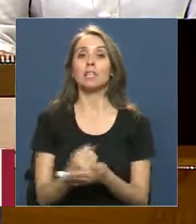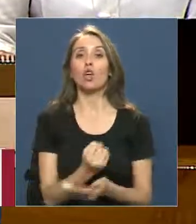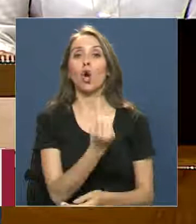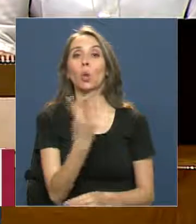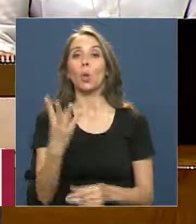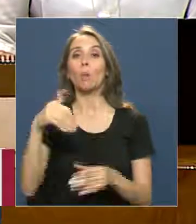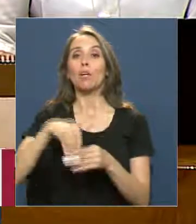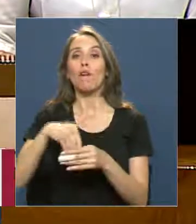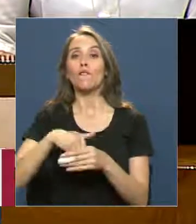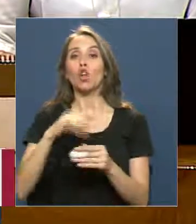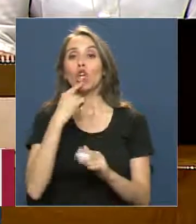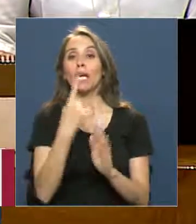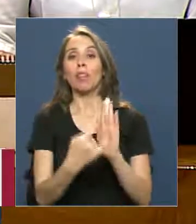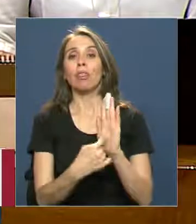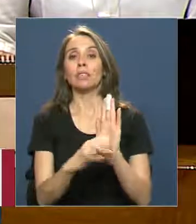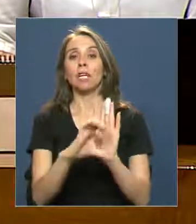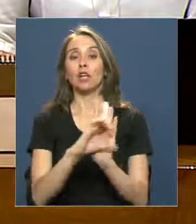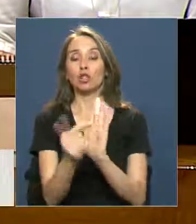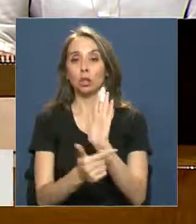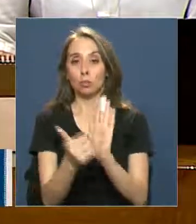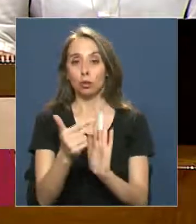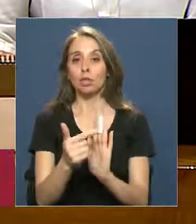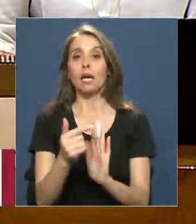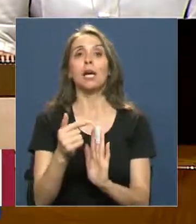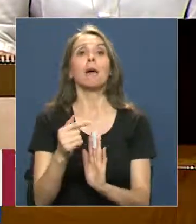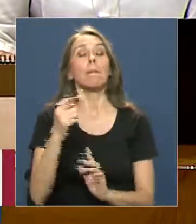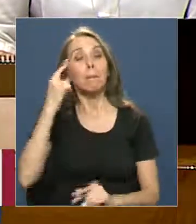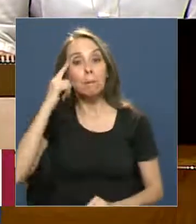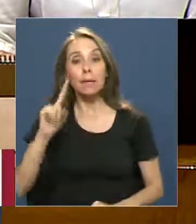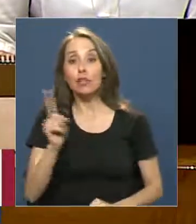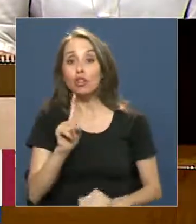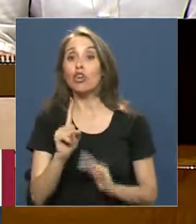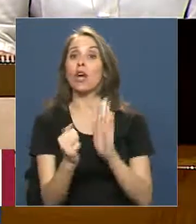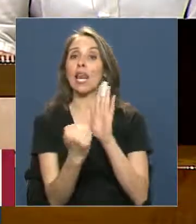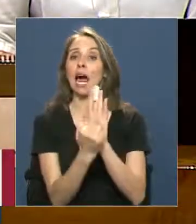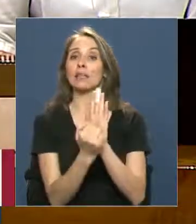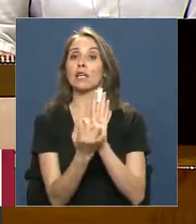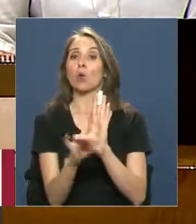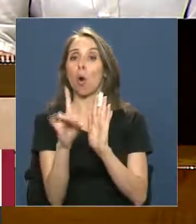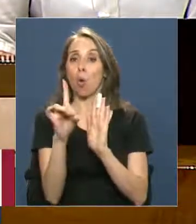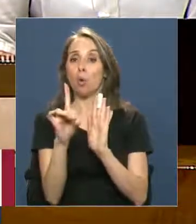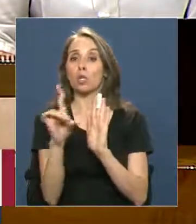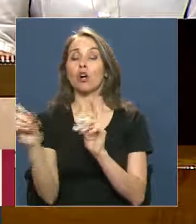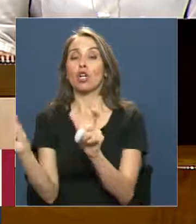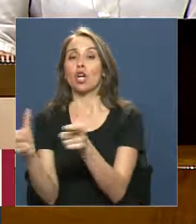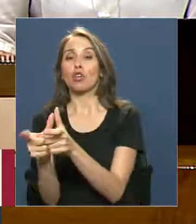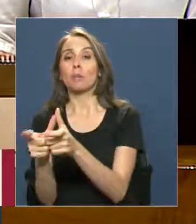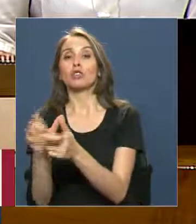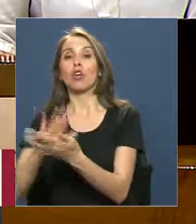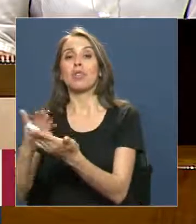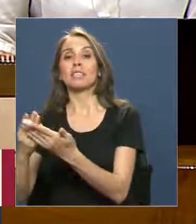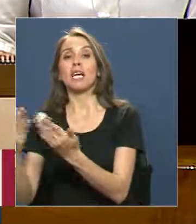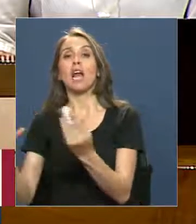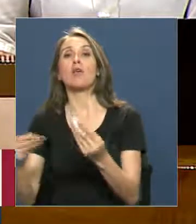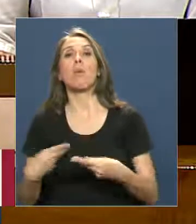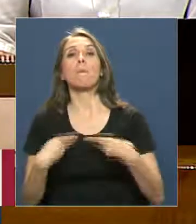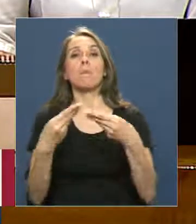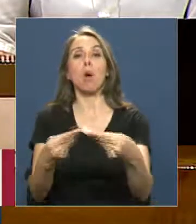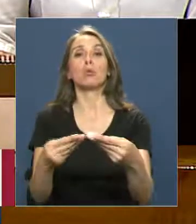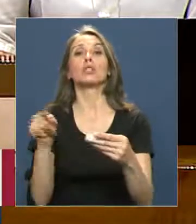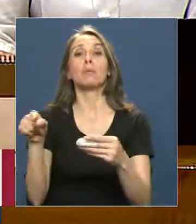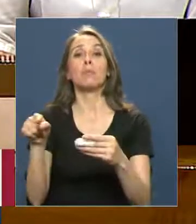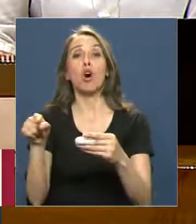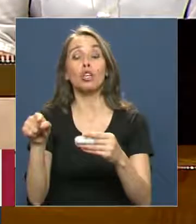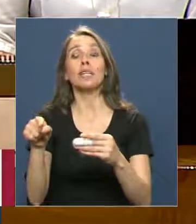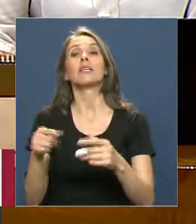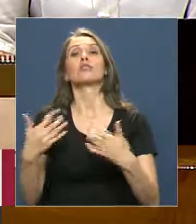el quórum constitucional requerido con la salvedad del artículo único propuesto por la Comisión de Salud por haber sido objeto